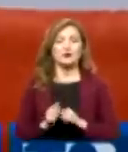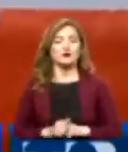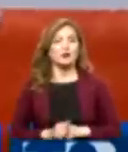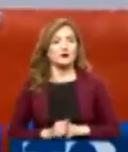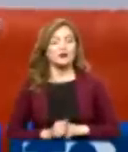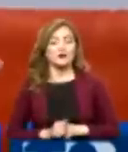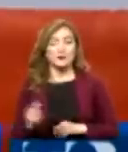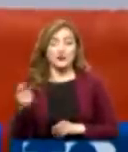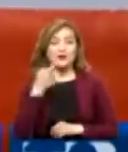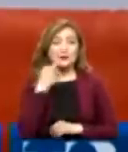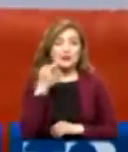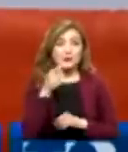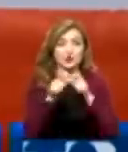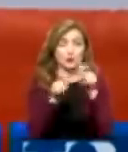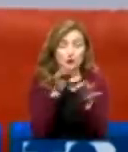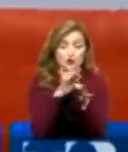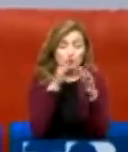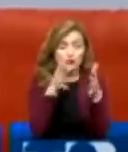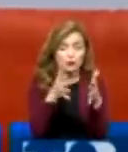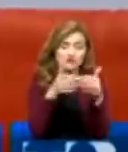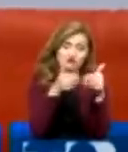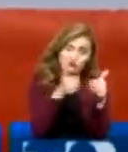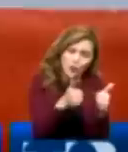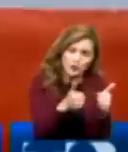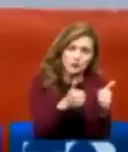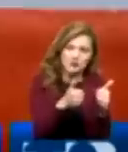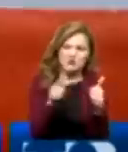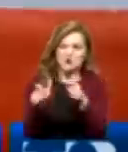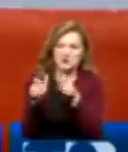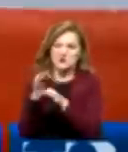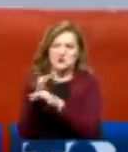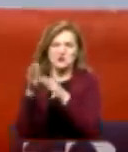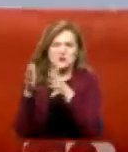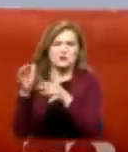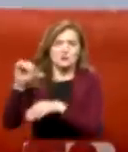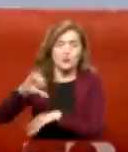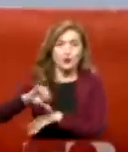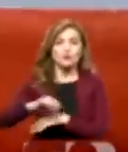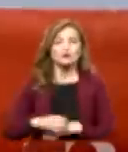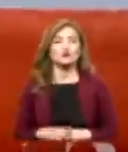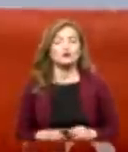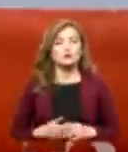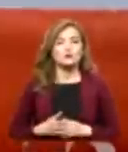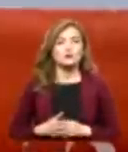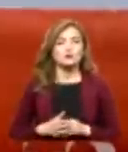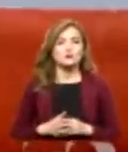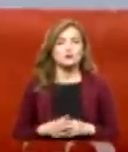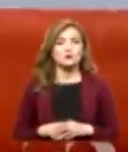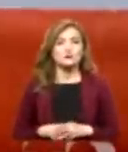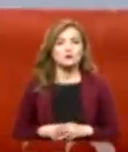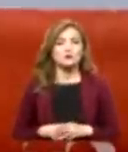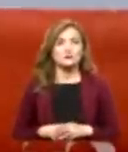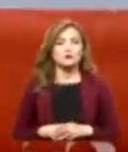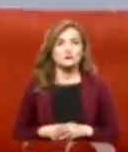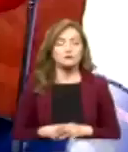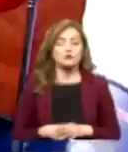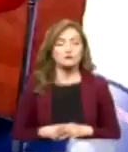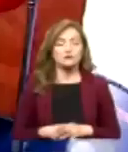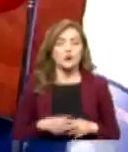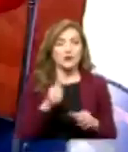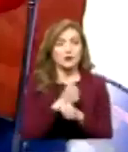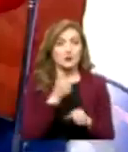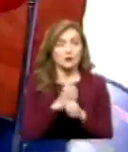con funcionarios buenos y con funcionarios malos. Lo que queremos y estamos trabajando justamente en las